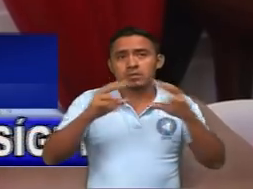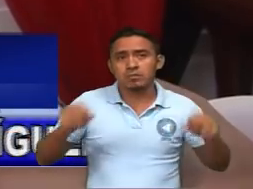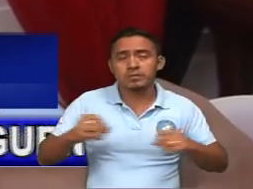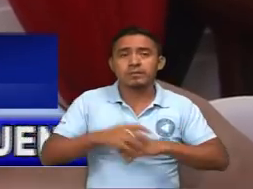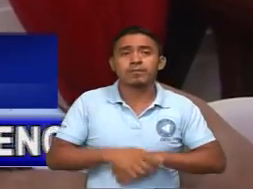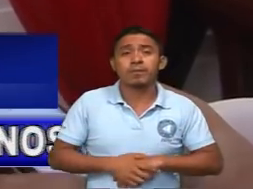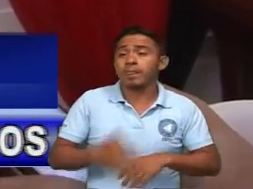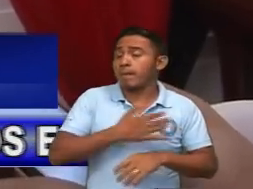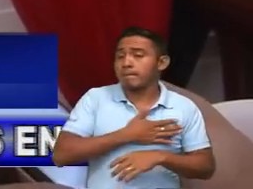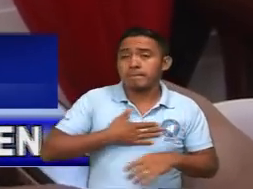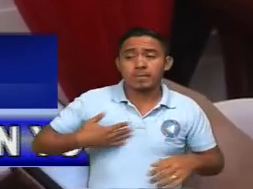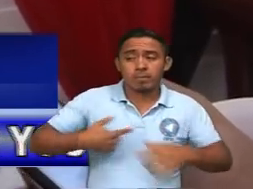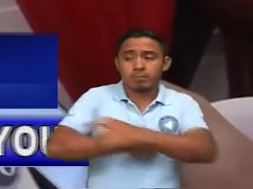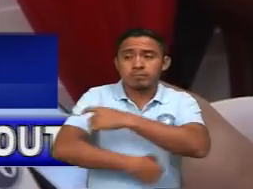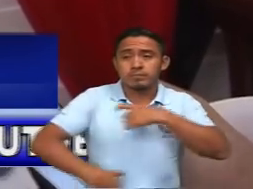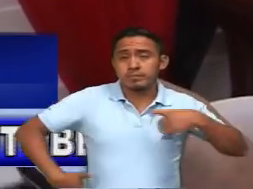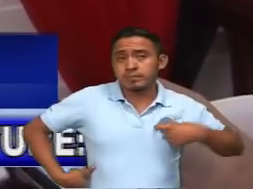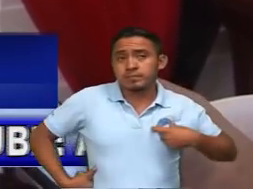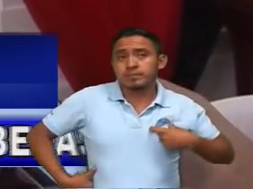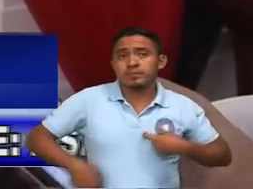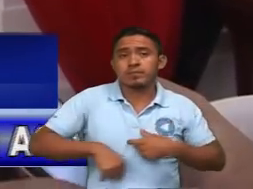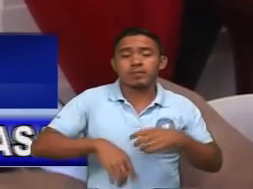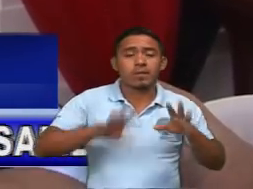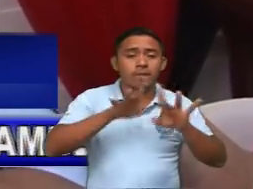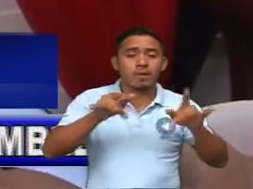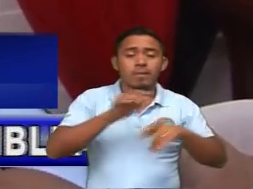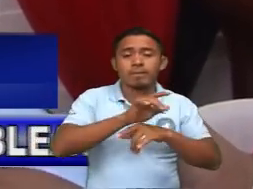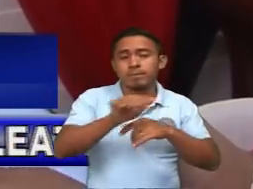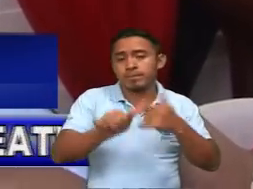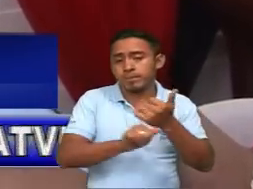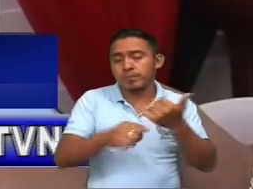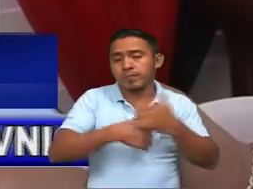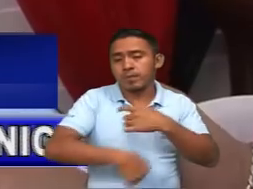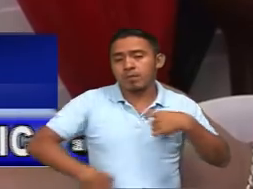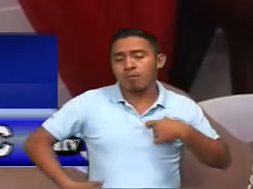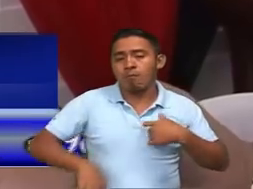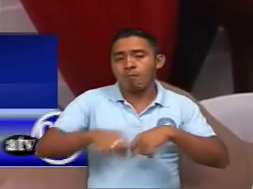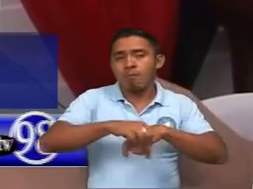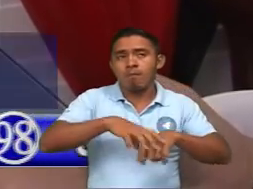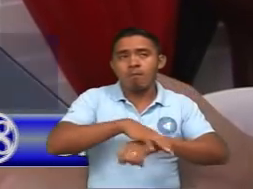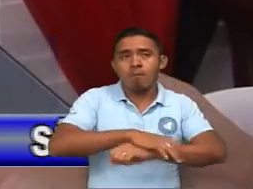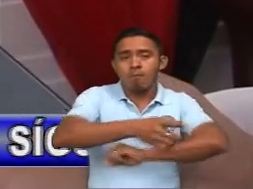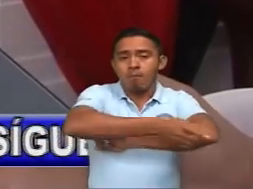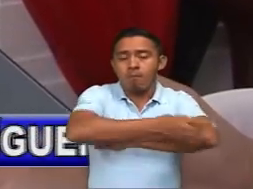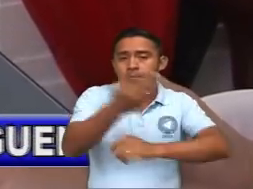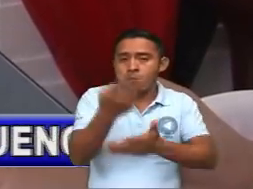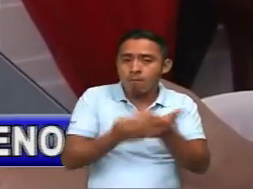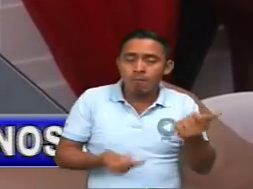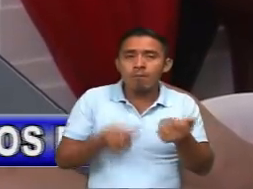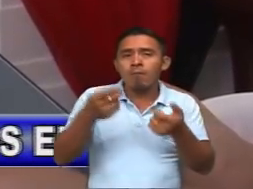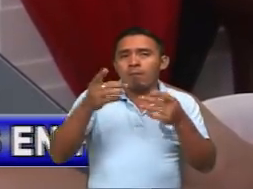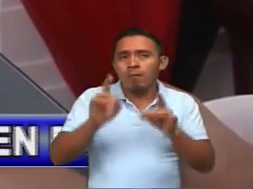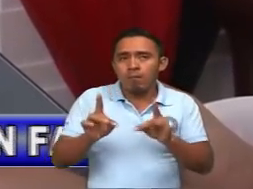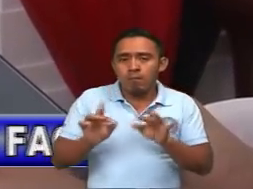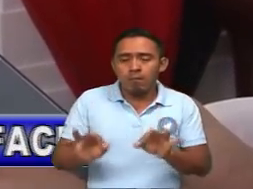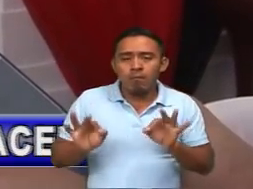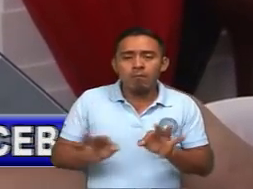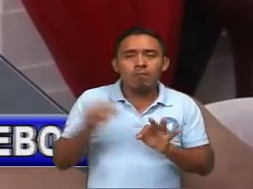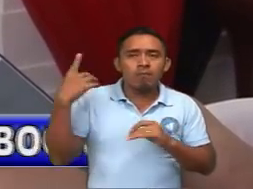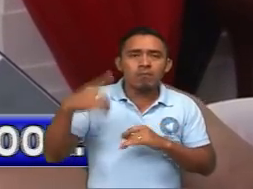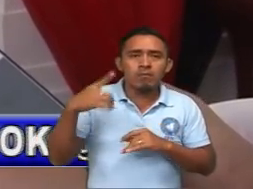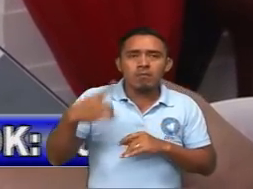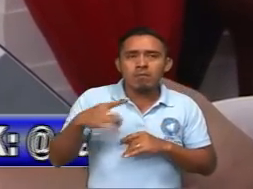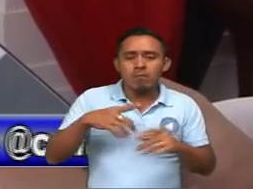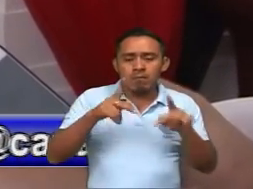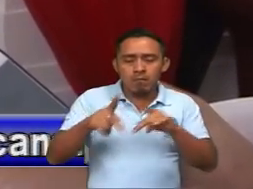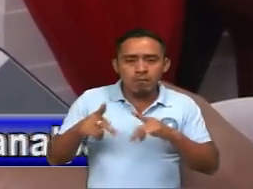mejor presidente, el comandante Daniel, y la mejor vicepresidenta, la compañera Rosario Murillo, porque han restituido todos los derechos de nuestros